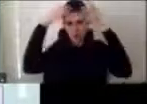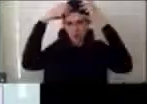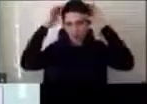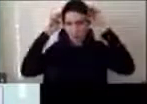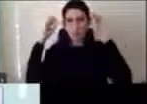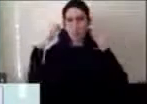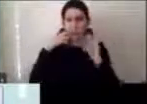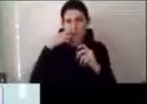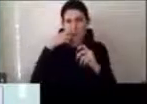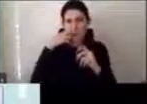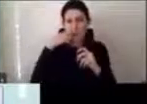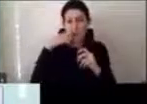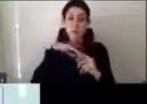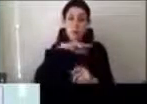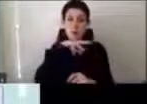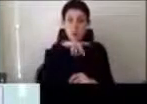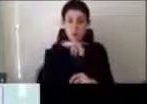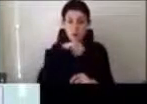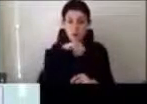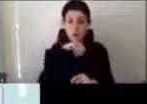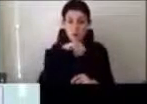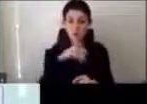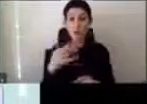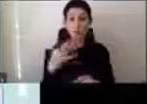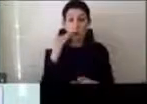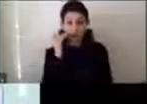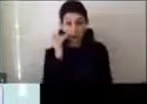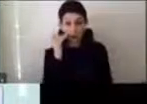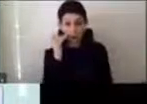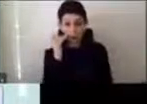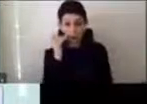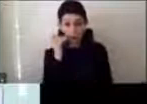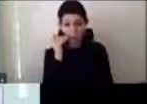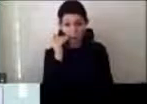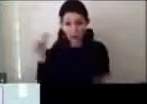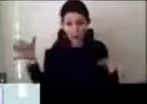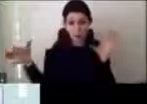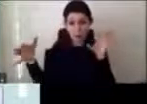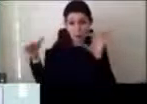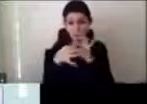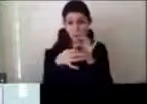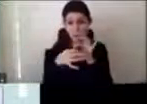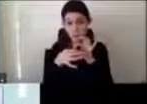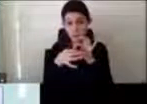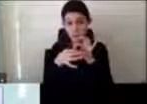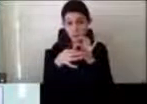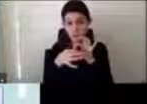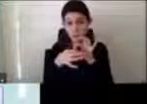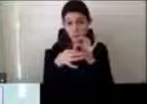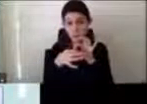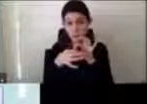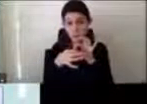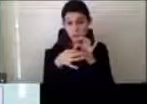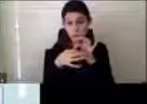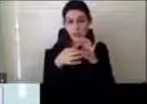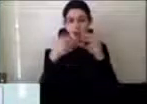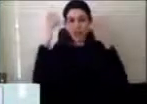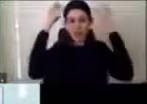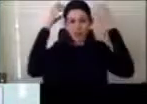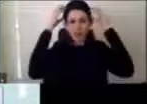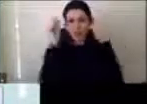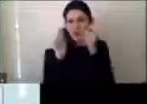humano adulto, porque en los niños la conectividad es entre estructuras muy